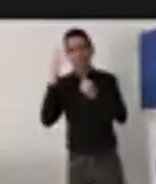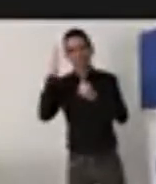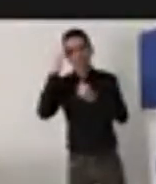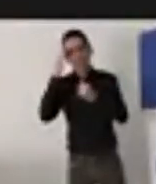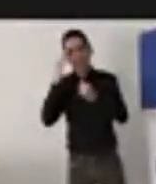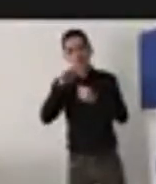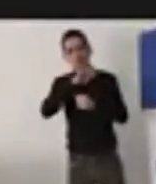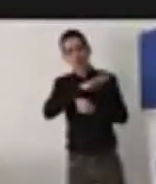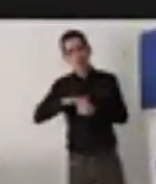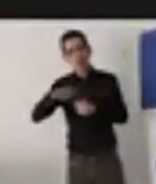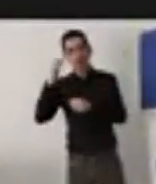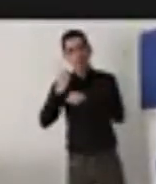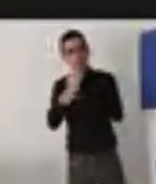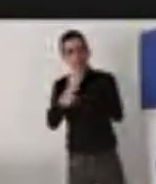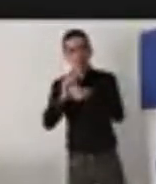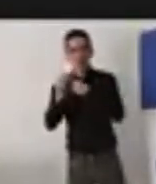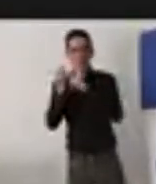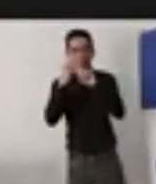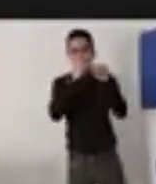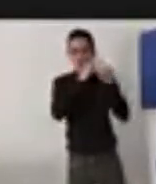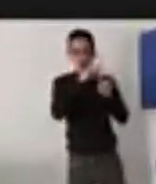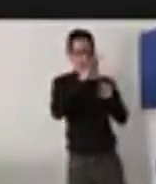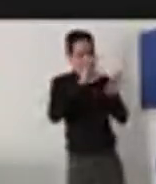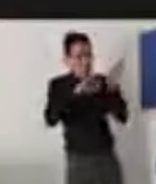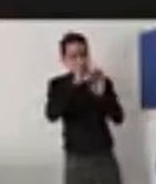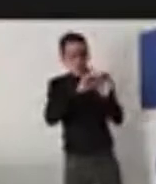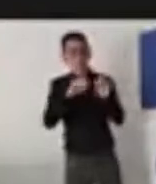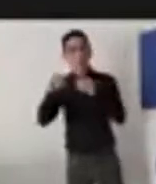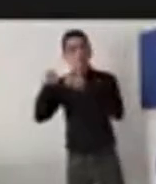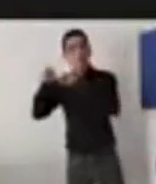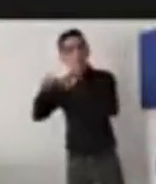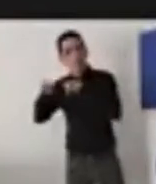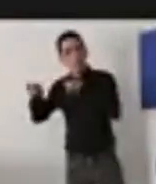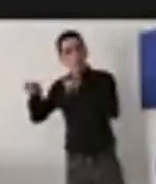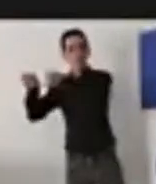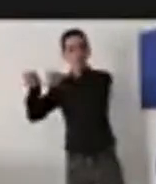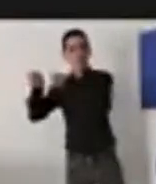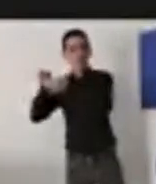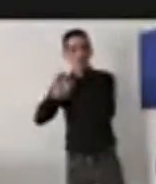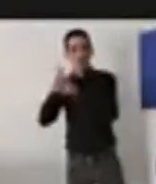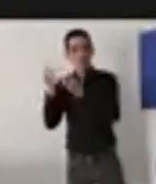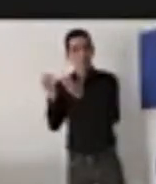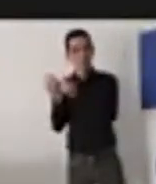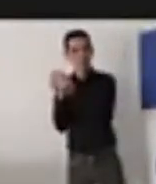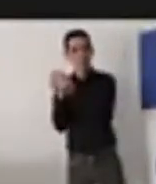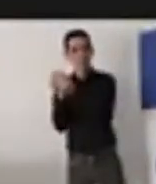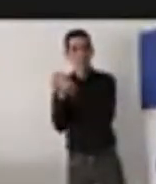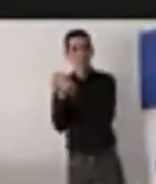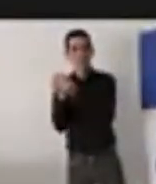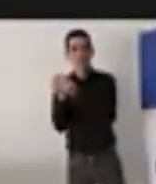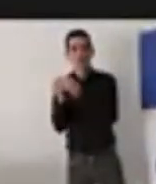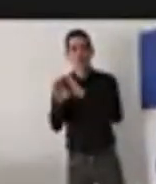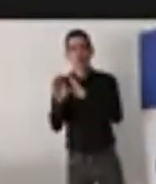sus candidaturas. Entonces, el país va a tener más de 1,000 consejos de juventud, va a tener consejos distritales, como en el caso de